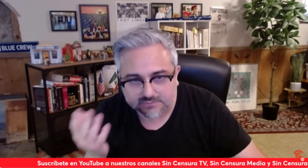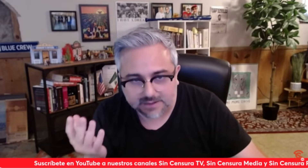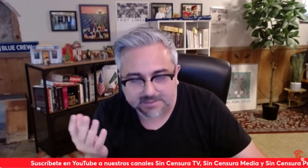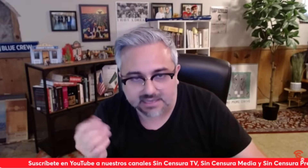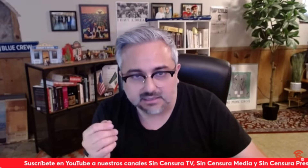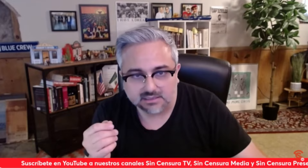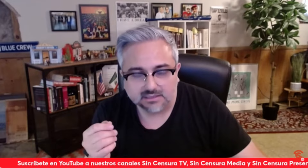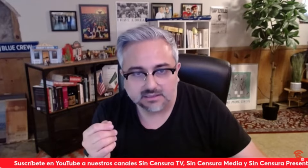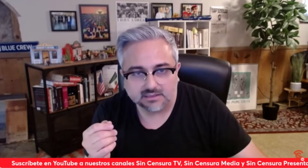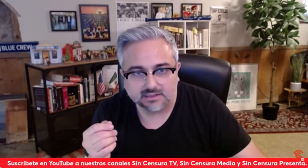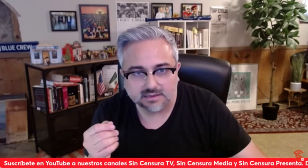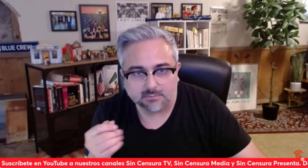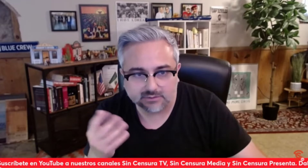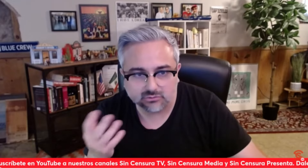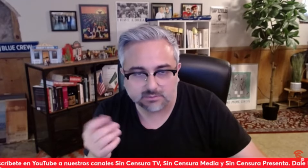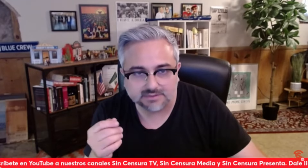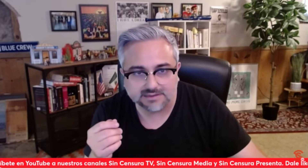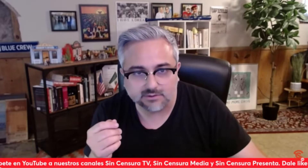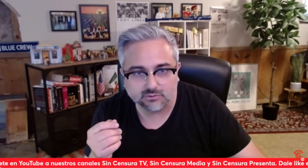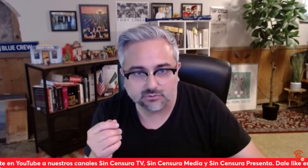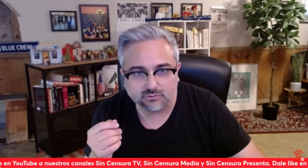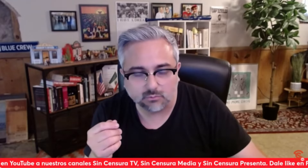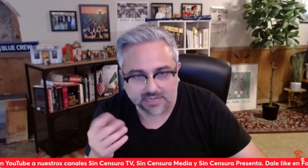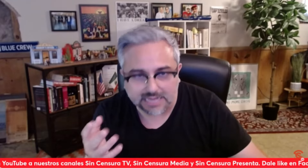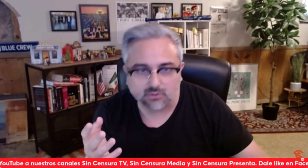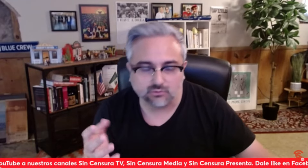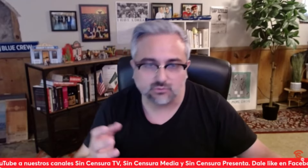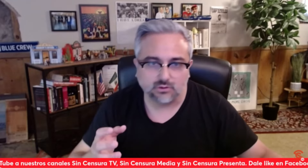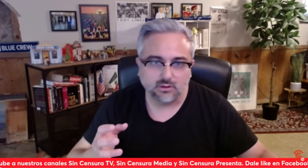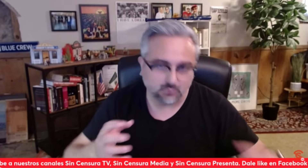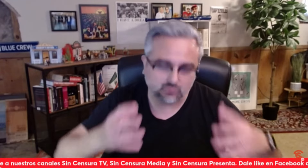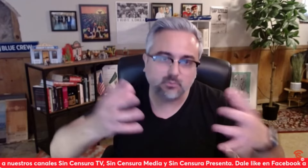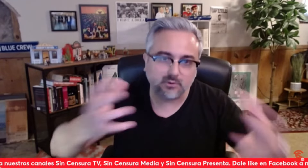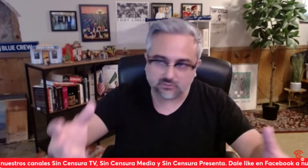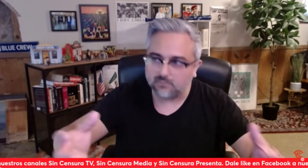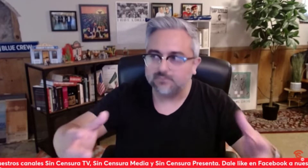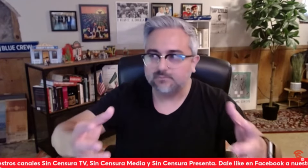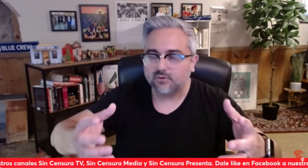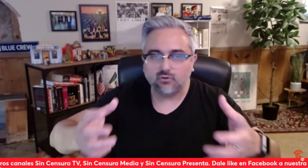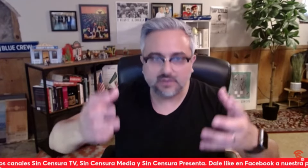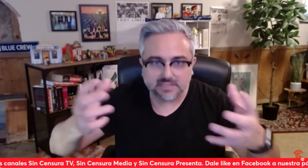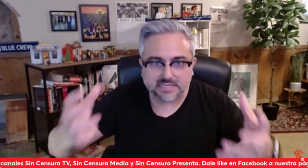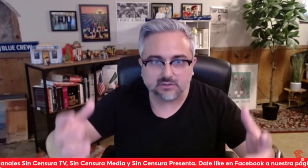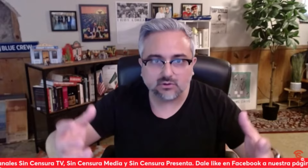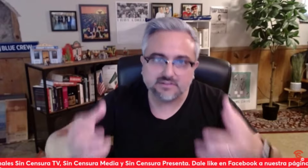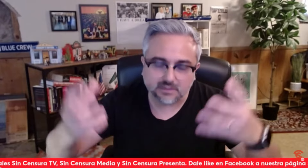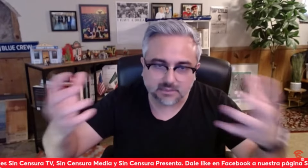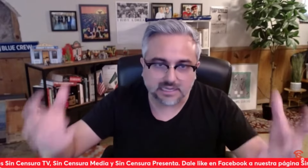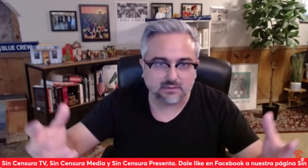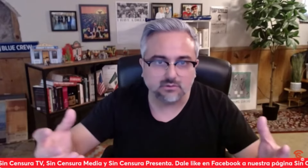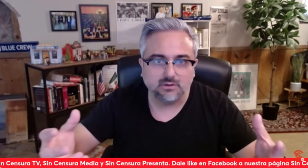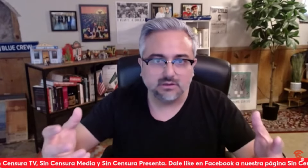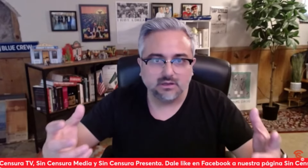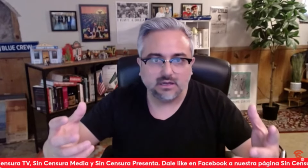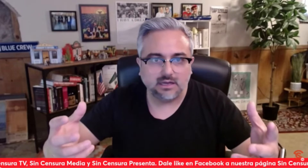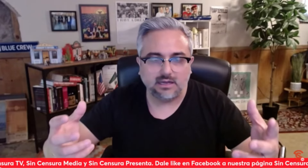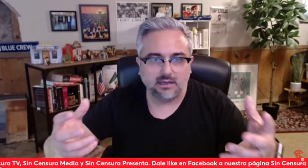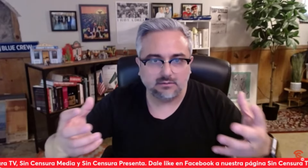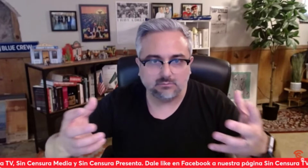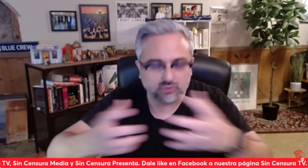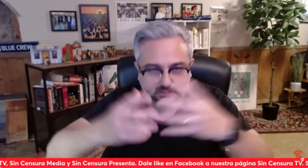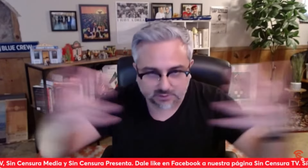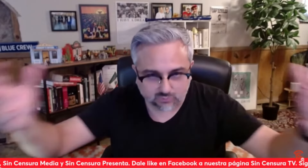la infamia de llamar a sus adversarios morenacos. Por supuesto, ofendiendo y discriminando